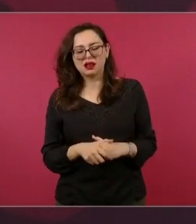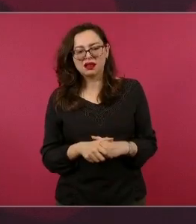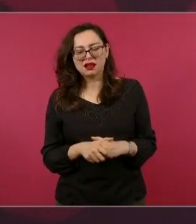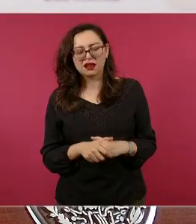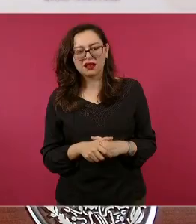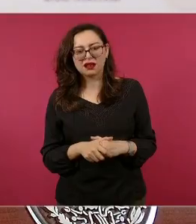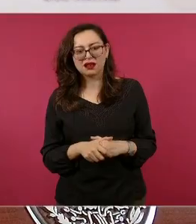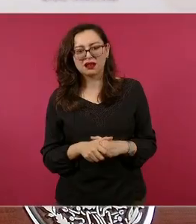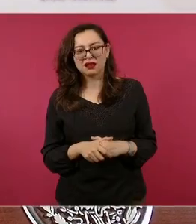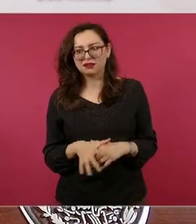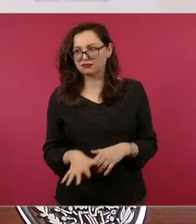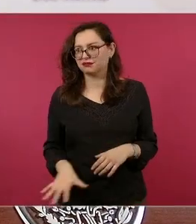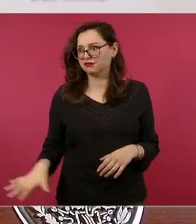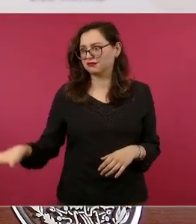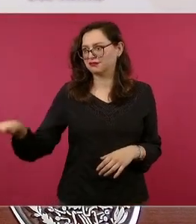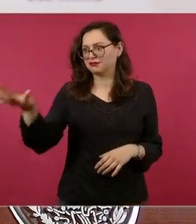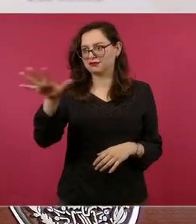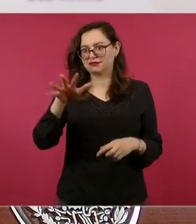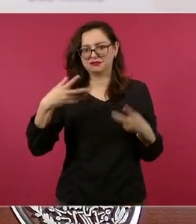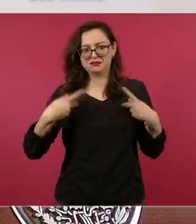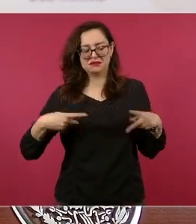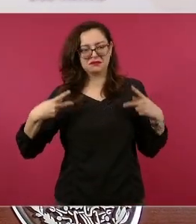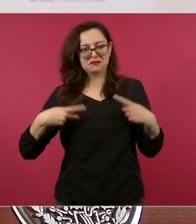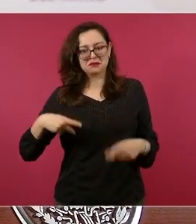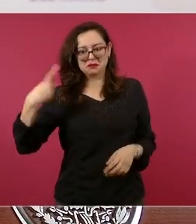mande obedeciendo al pueblo,